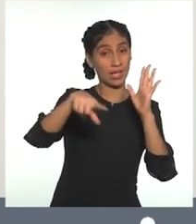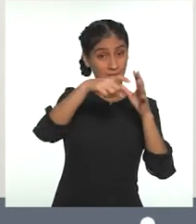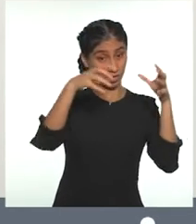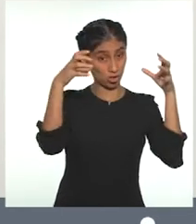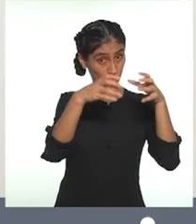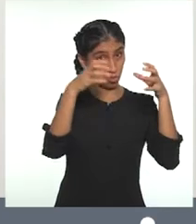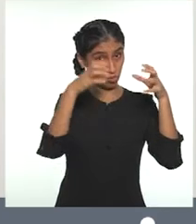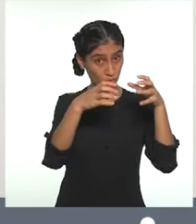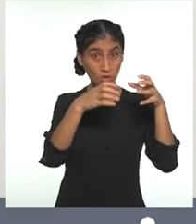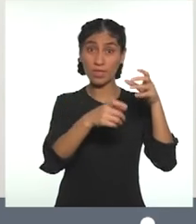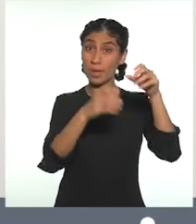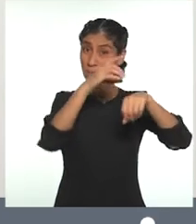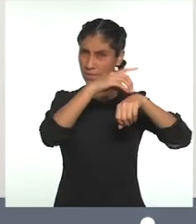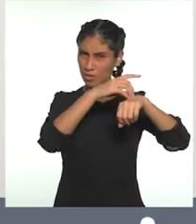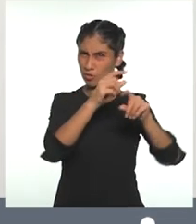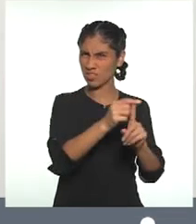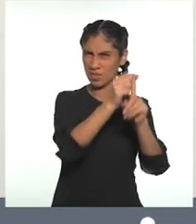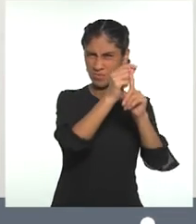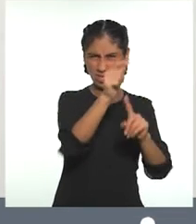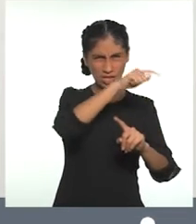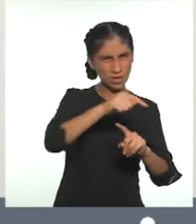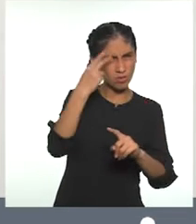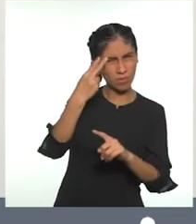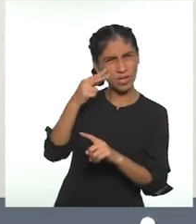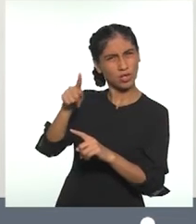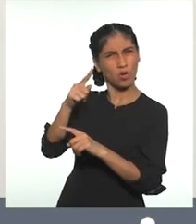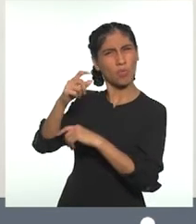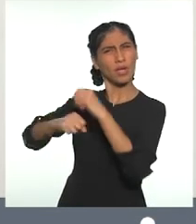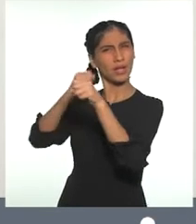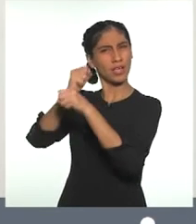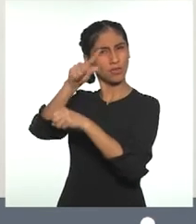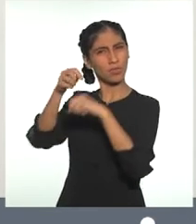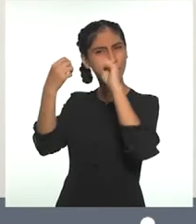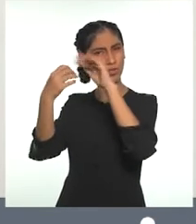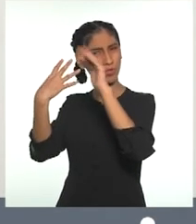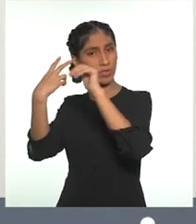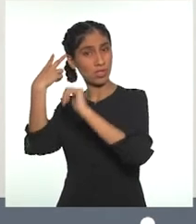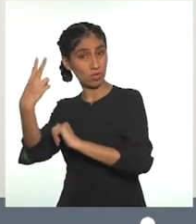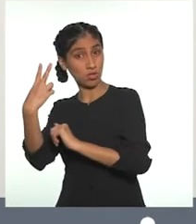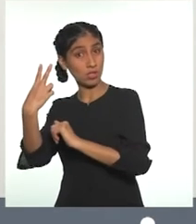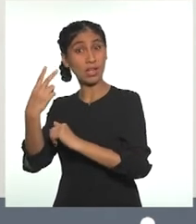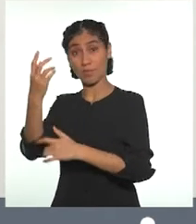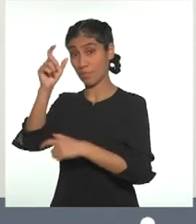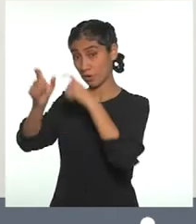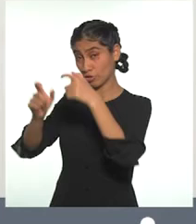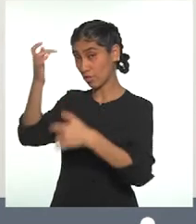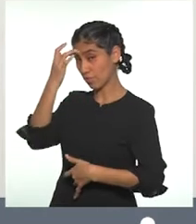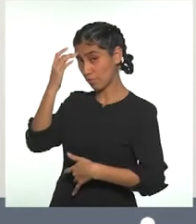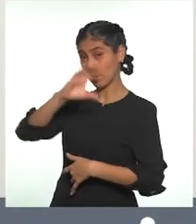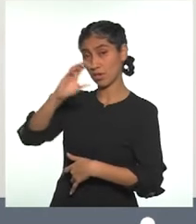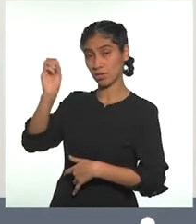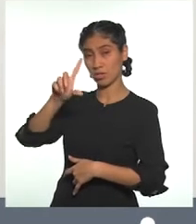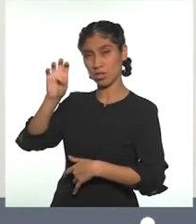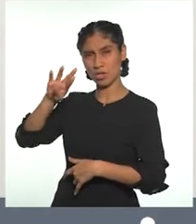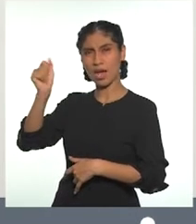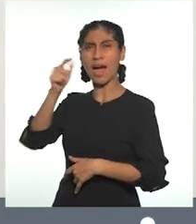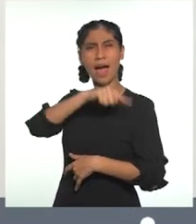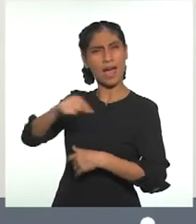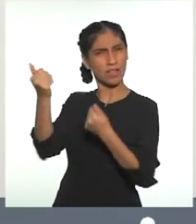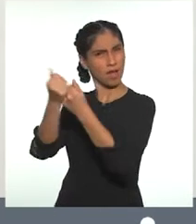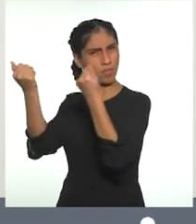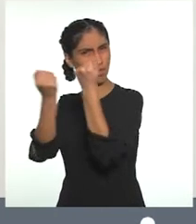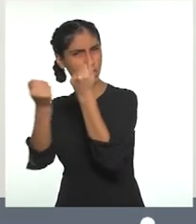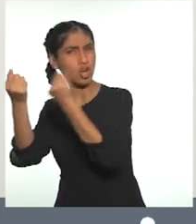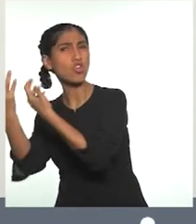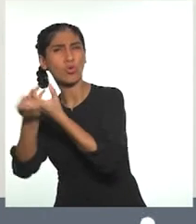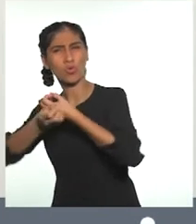de Lucha contra el Cólera en 1992. Asimismo, se siguieron dando recomendaciones